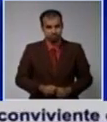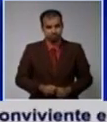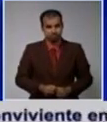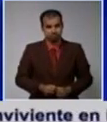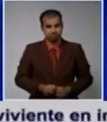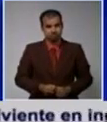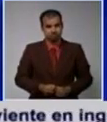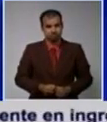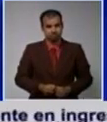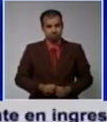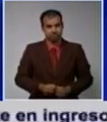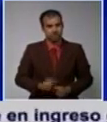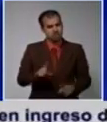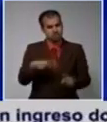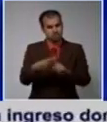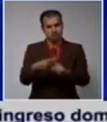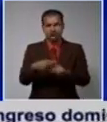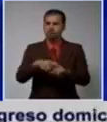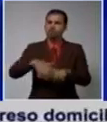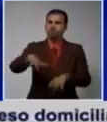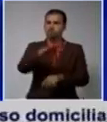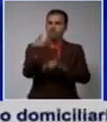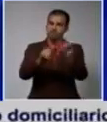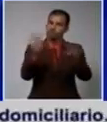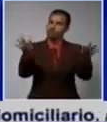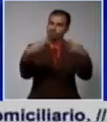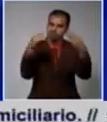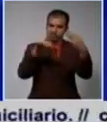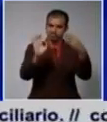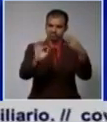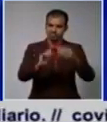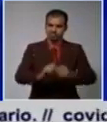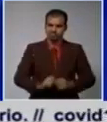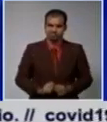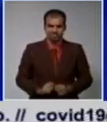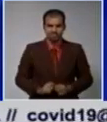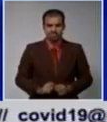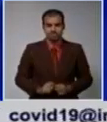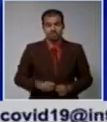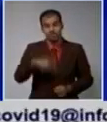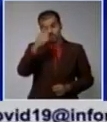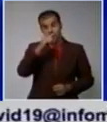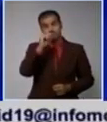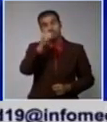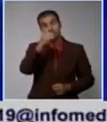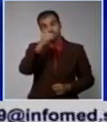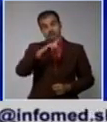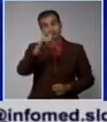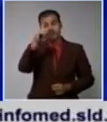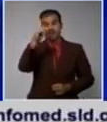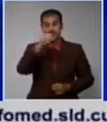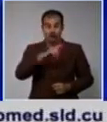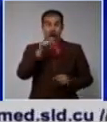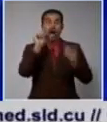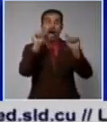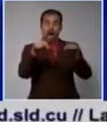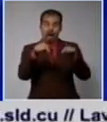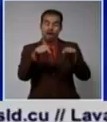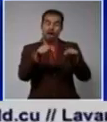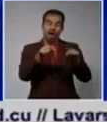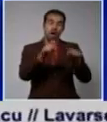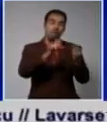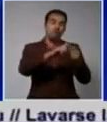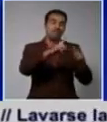las personas que escuchan la información. Abdala se va para su tierra natal, Santiago de Cuba, pero también para Guantánamo y Granma, que mantienen hoy una